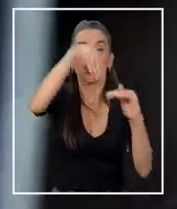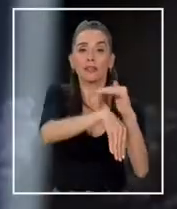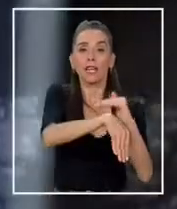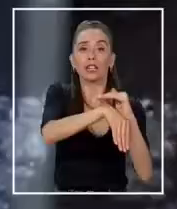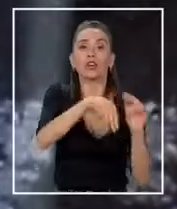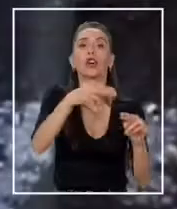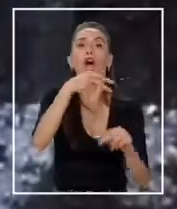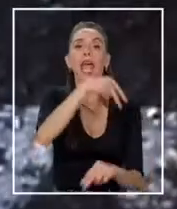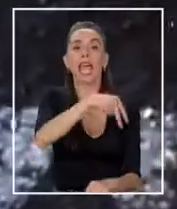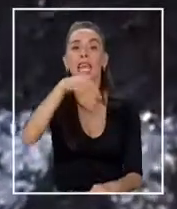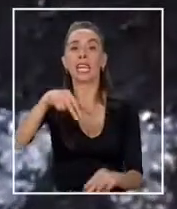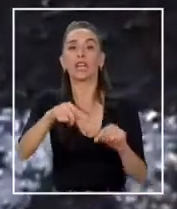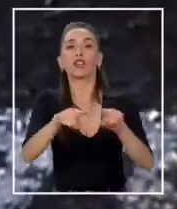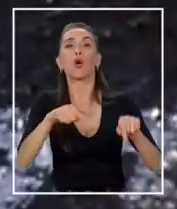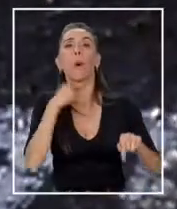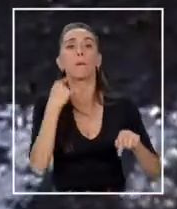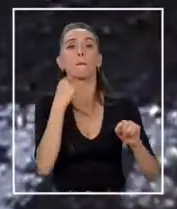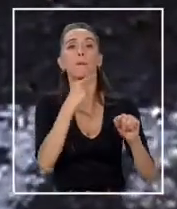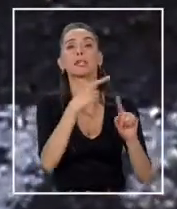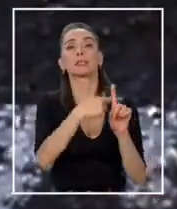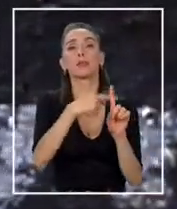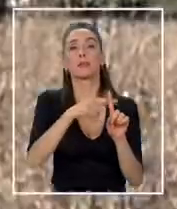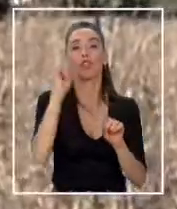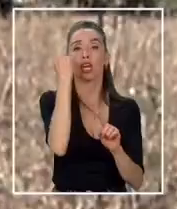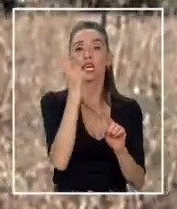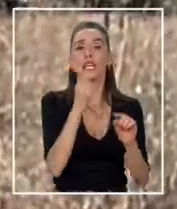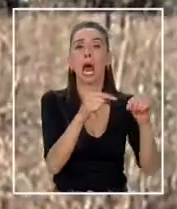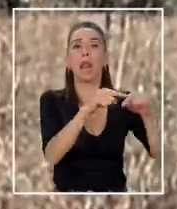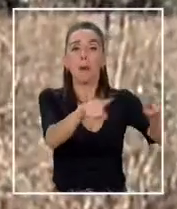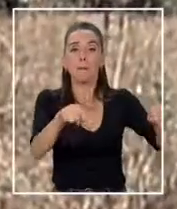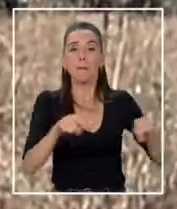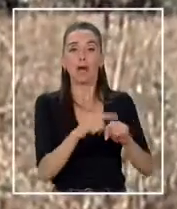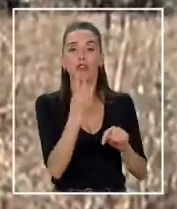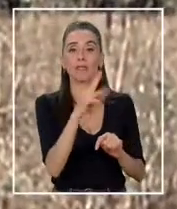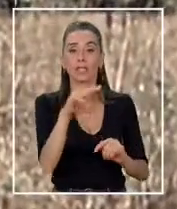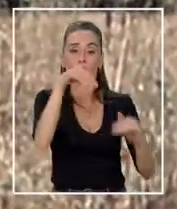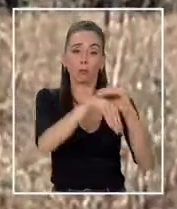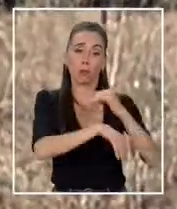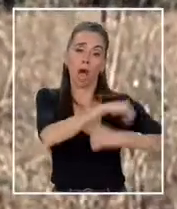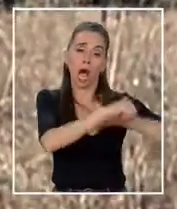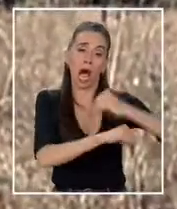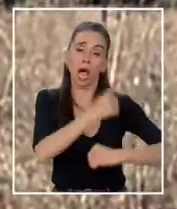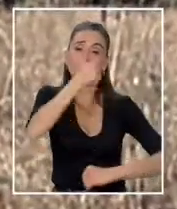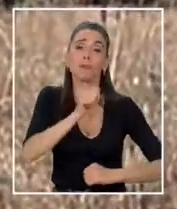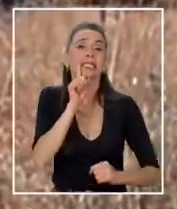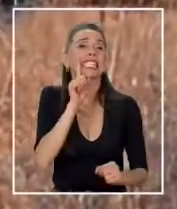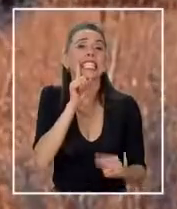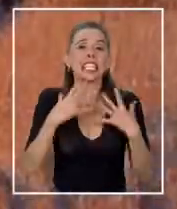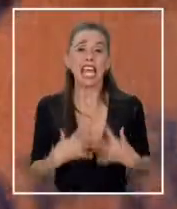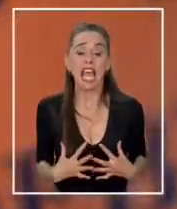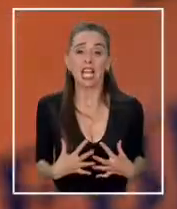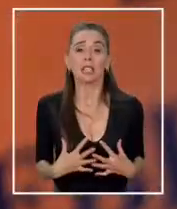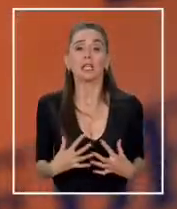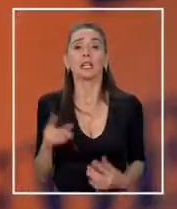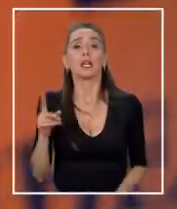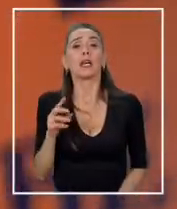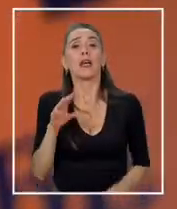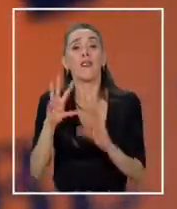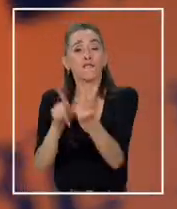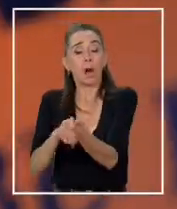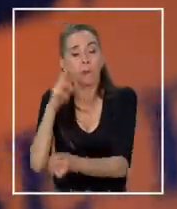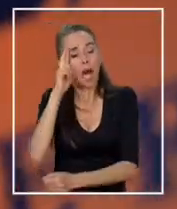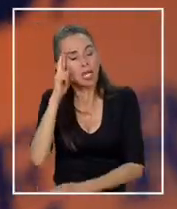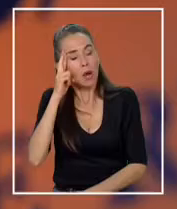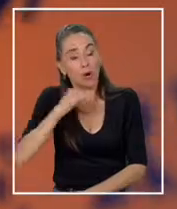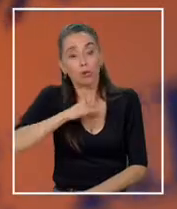patio 29 del cementerio general, permaneciendo allí en total anonimato, lejos del anhelado recuerdo de sus